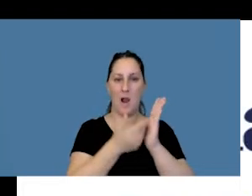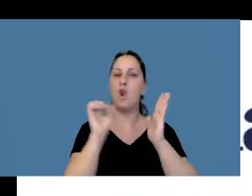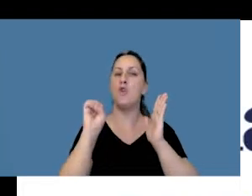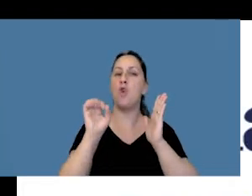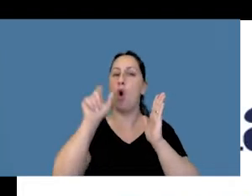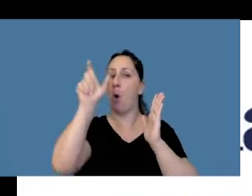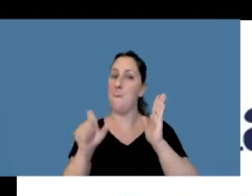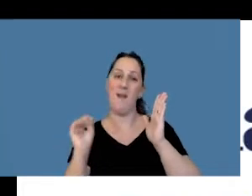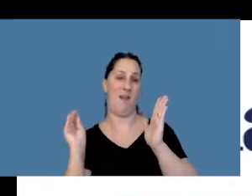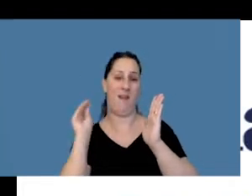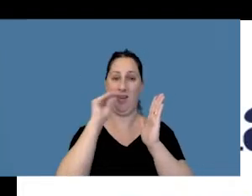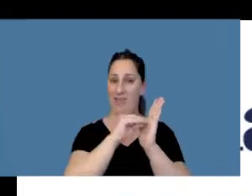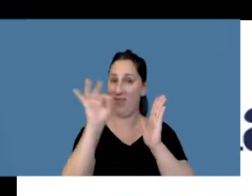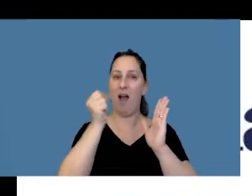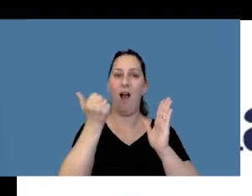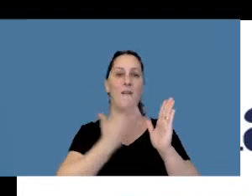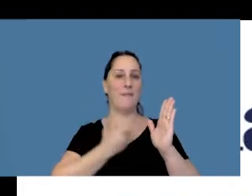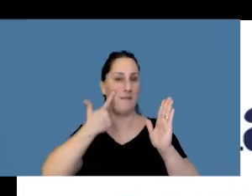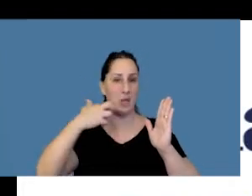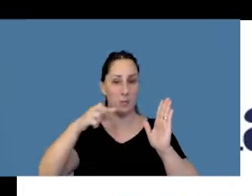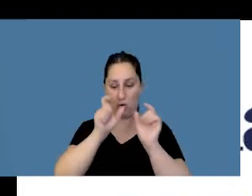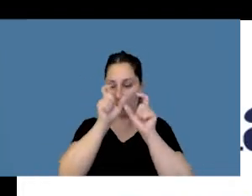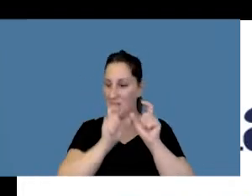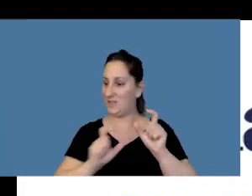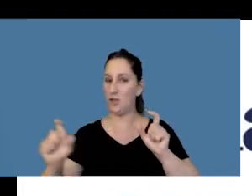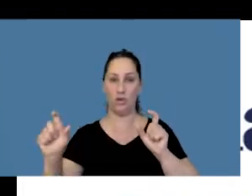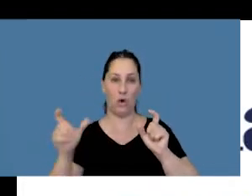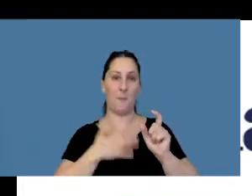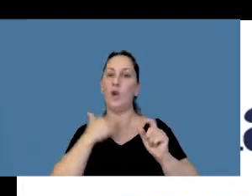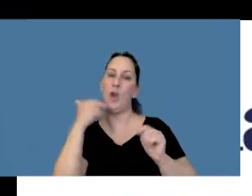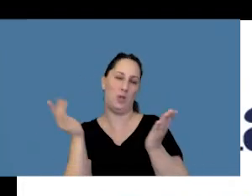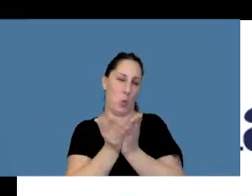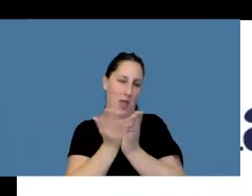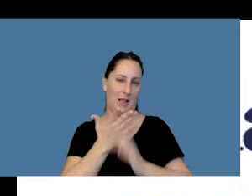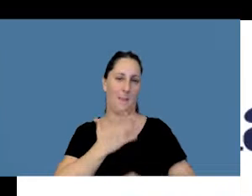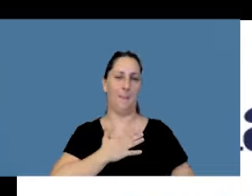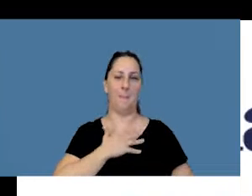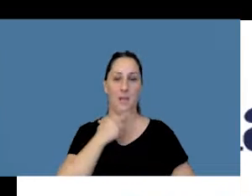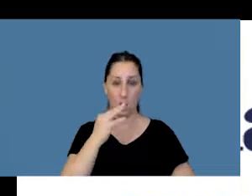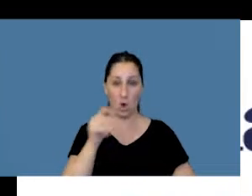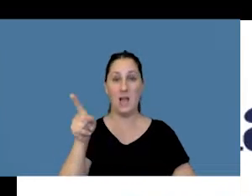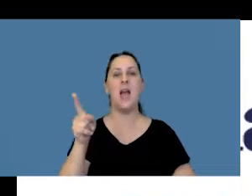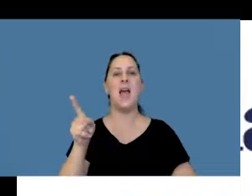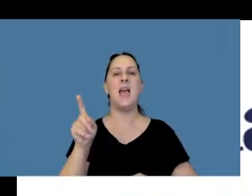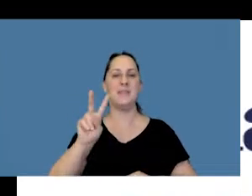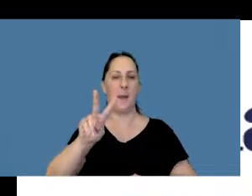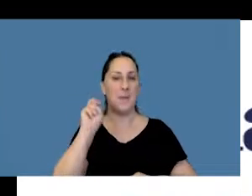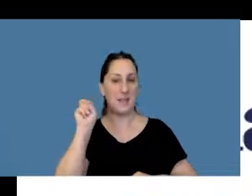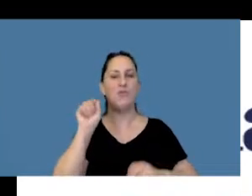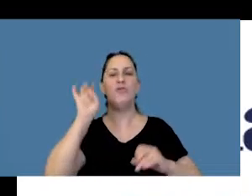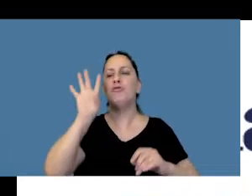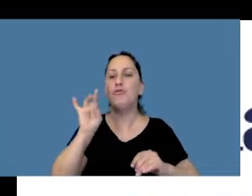no inscripto en AFIP, le di una extensión a mi hijo, es estudiante, dicha percepción solo podrá